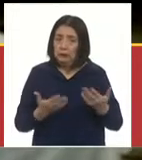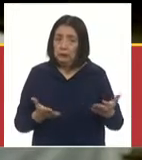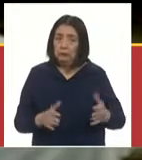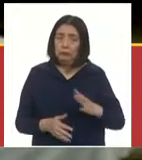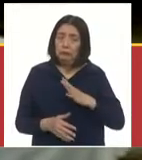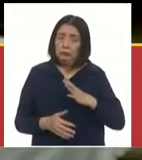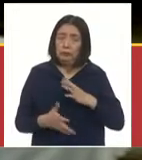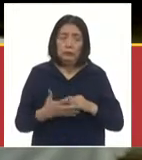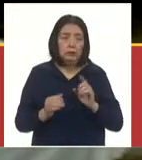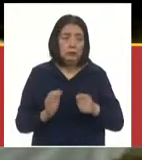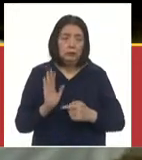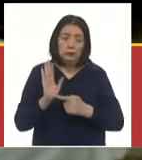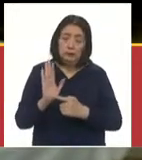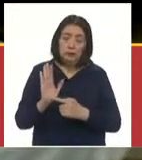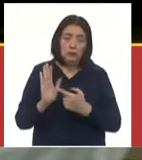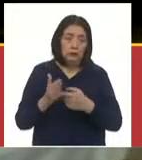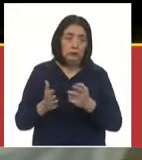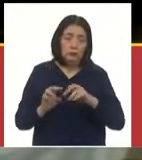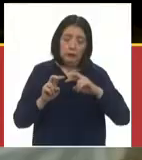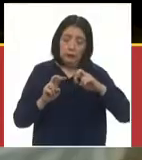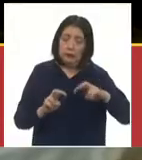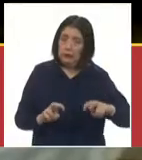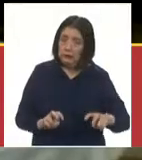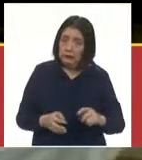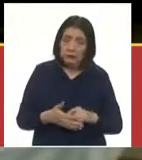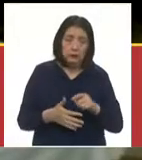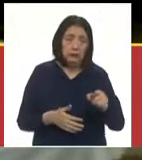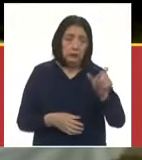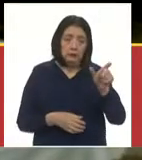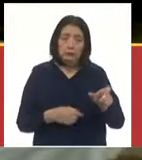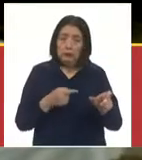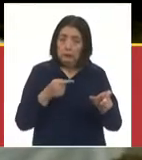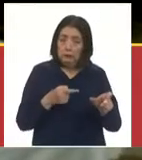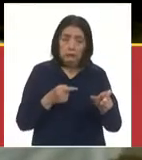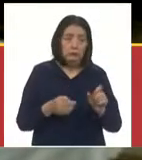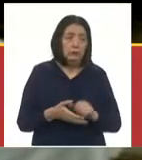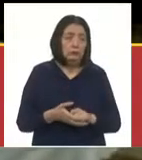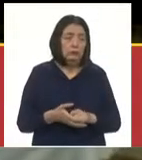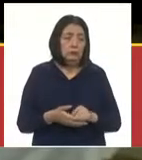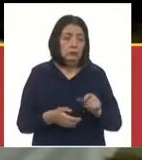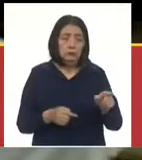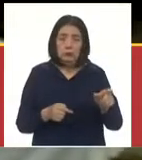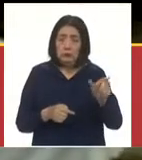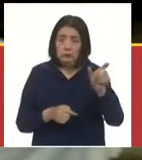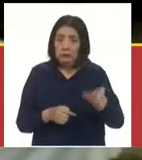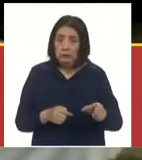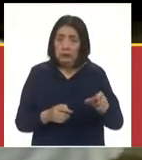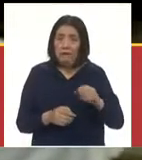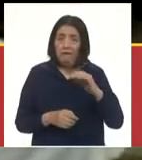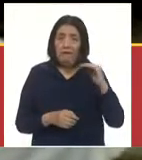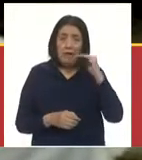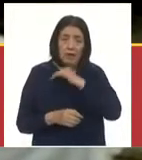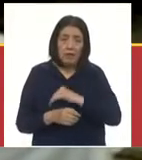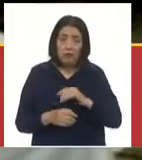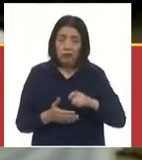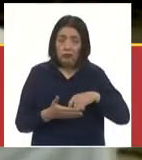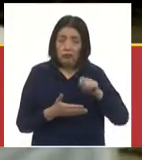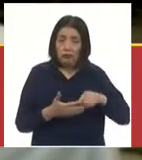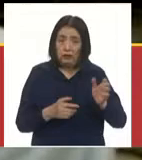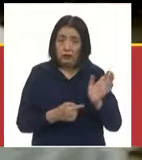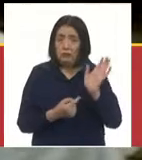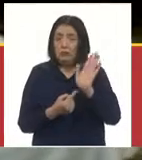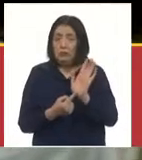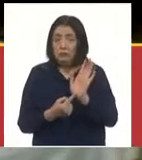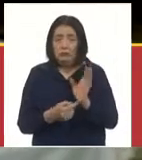Si dice, si presenta una pericia a este fulano, no, a este fulano le han falsificado su firma,